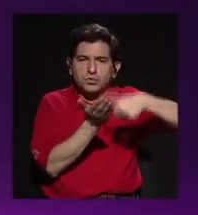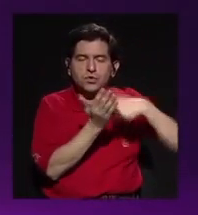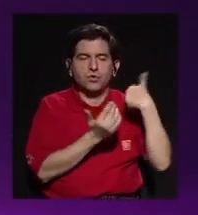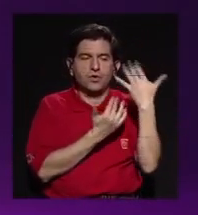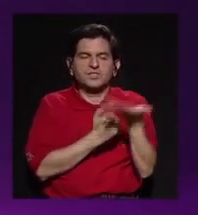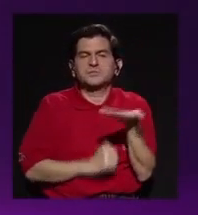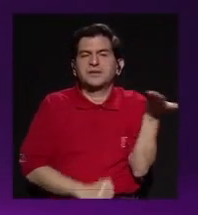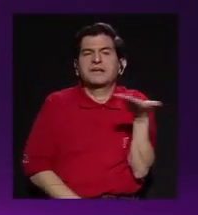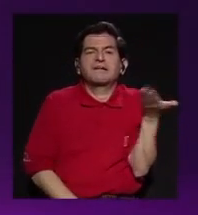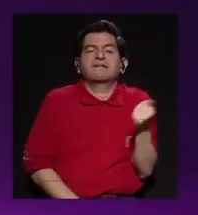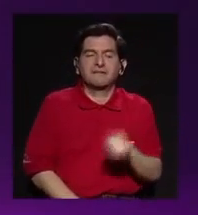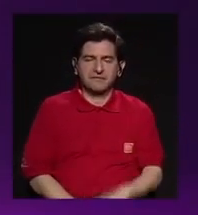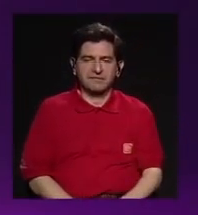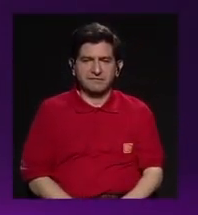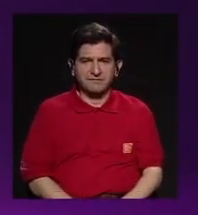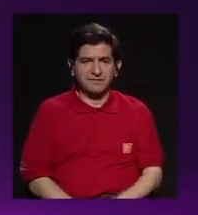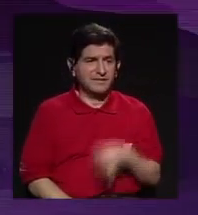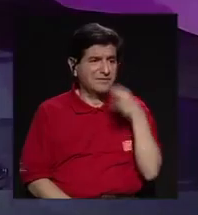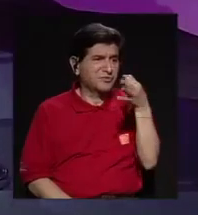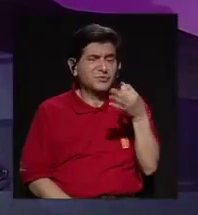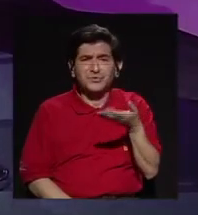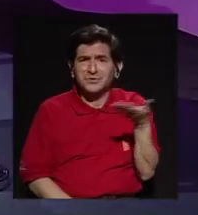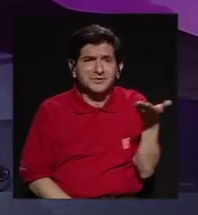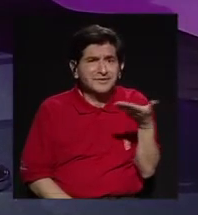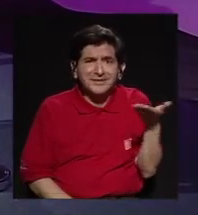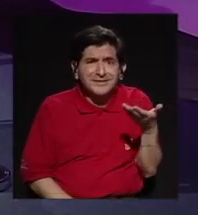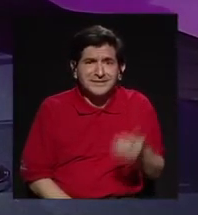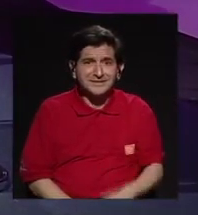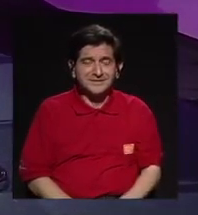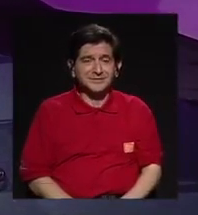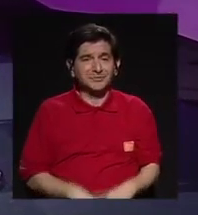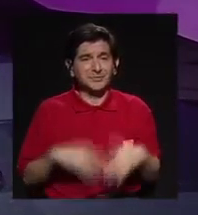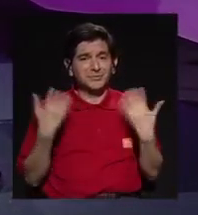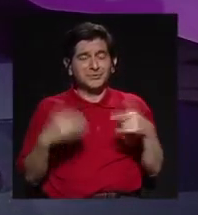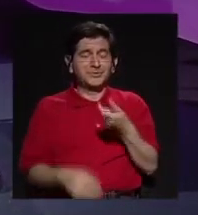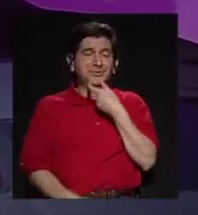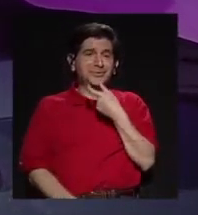espera. ¿Qué es lo que nos espera?